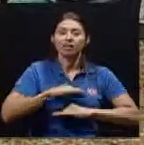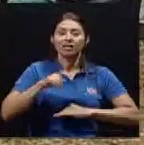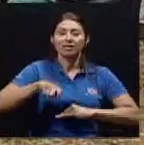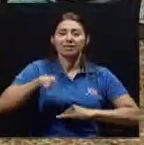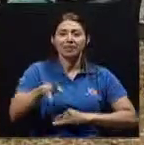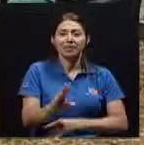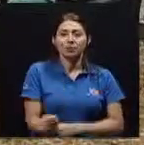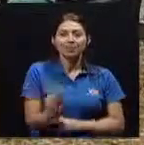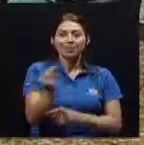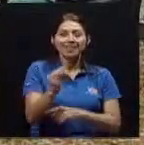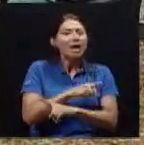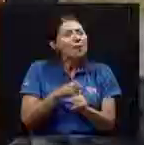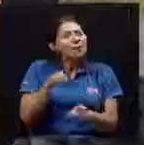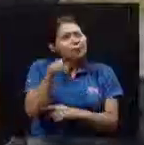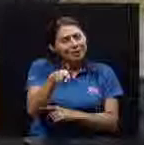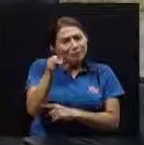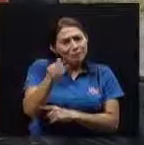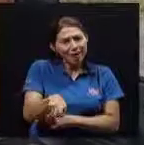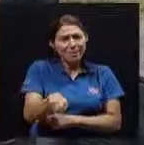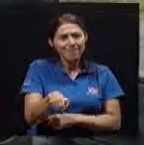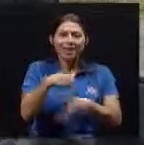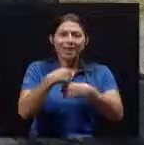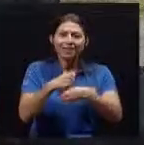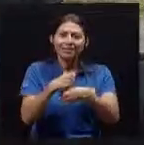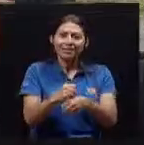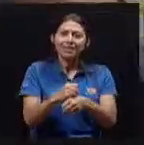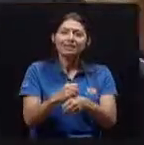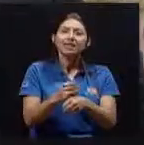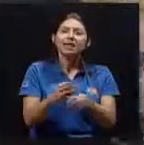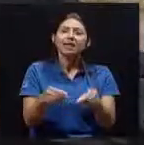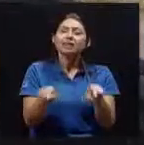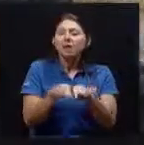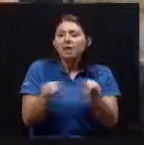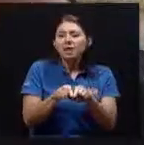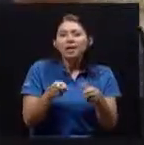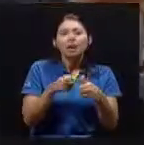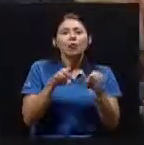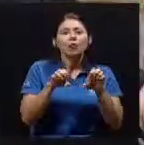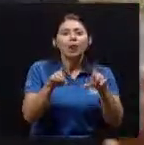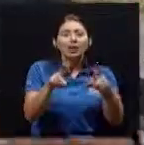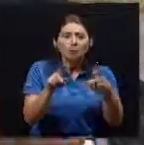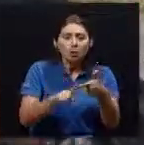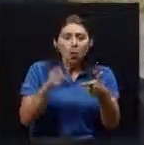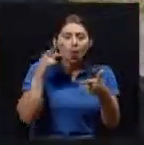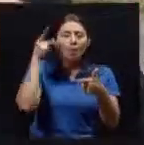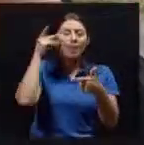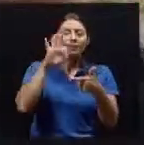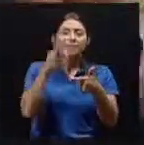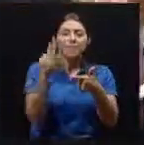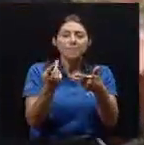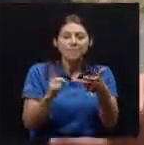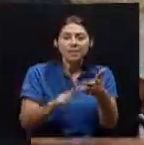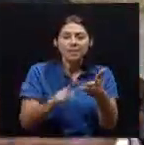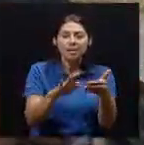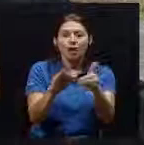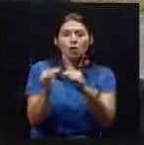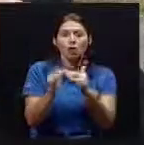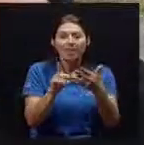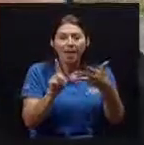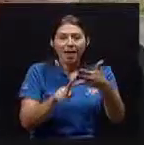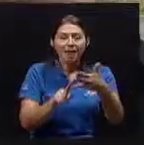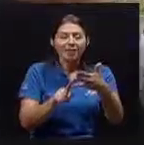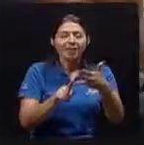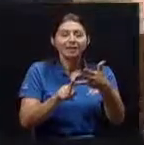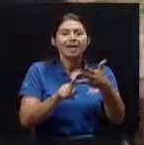Pero insisto que esto tiene que ser en un marco donde también educación, el rol de los padres de familia, el rol de las comunidades, el